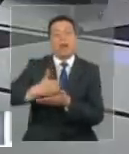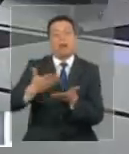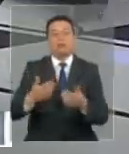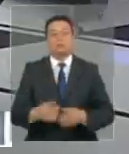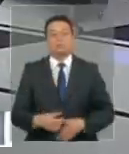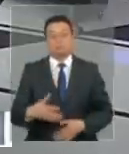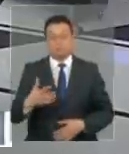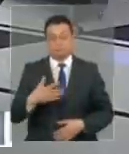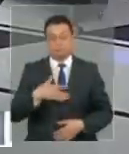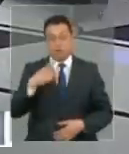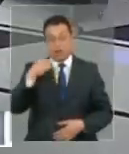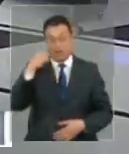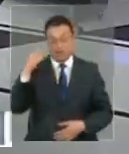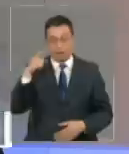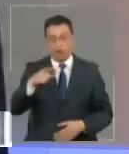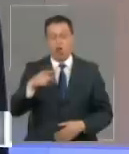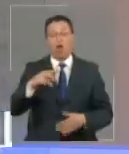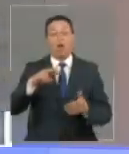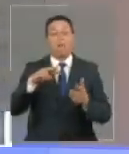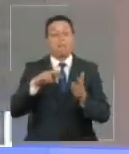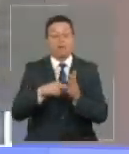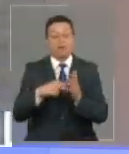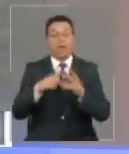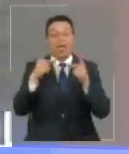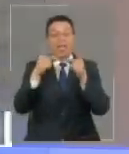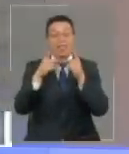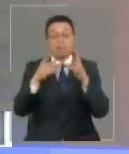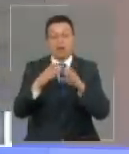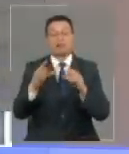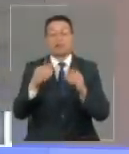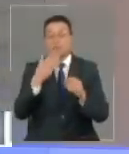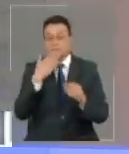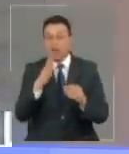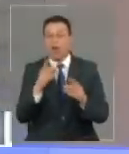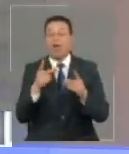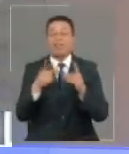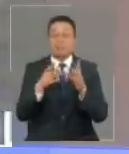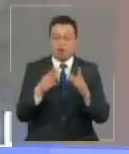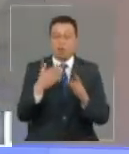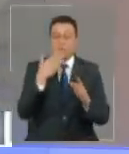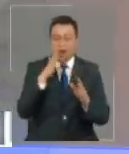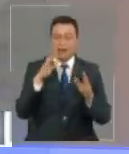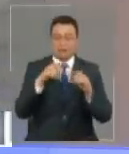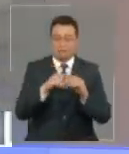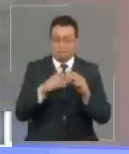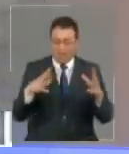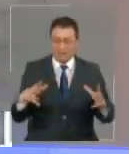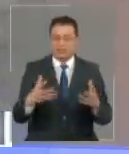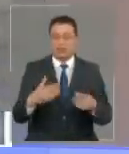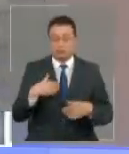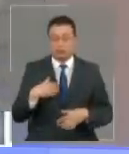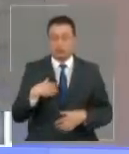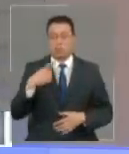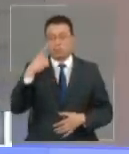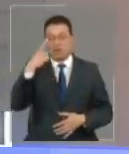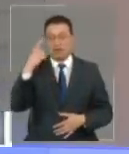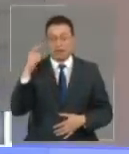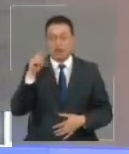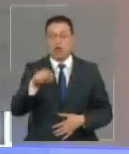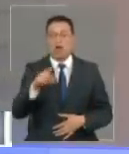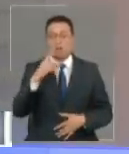Yo creo que los problemas de la democracia se resuelven siempre con más democracia, no con menos democracia. Yo soy partidario